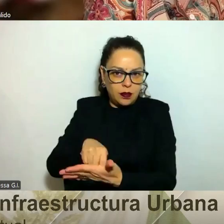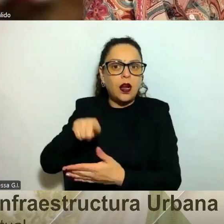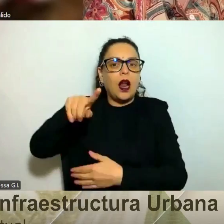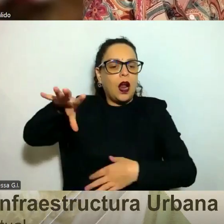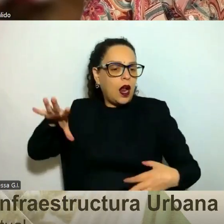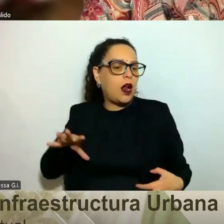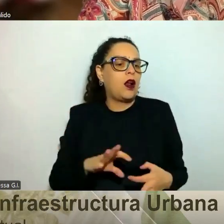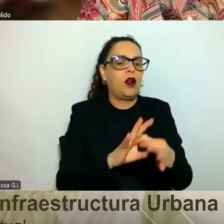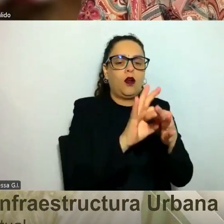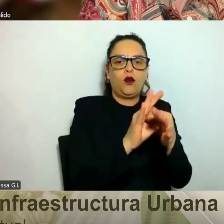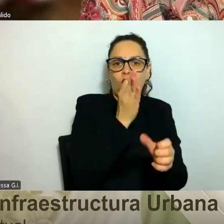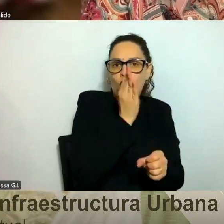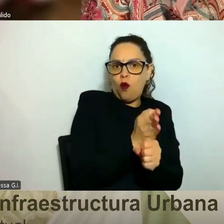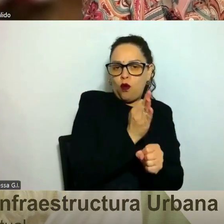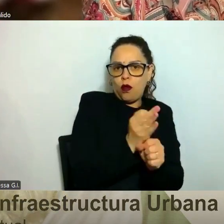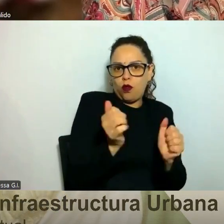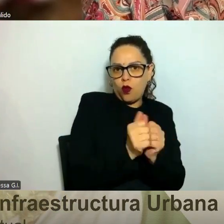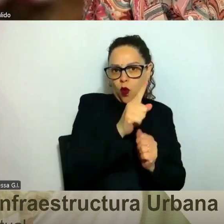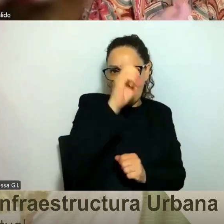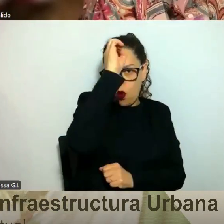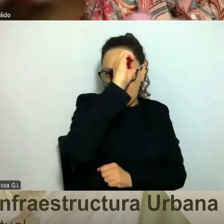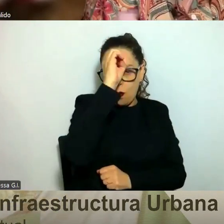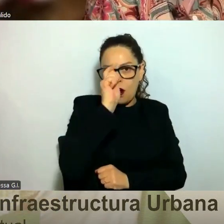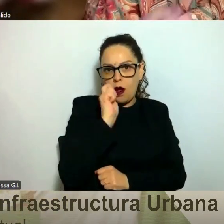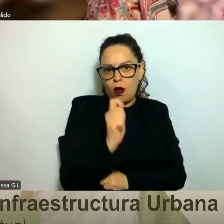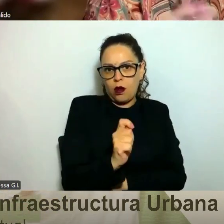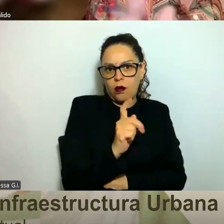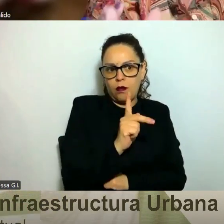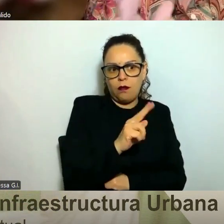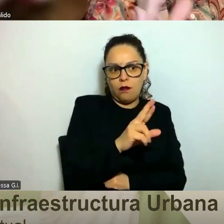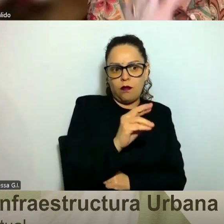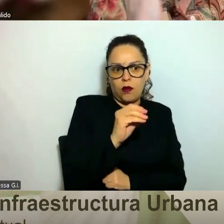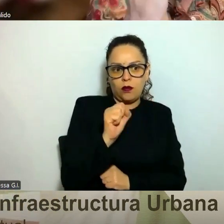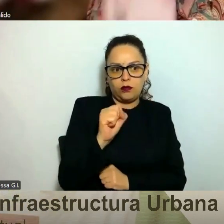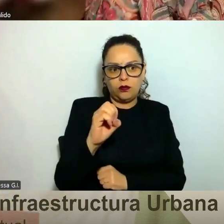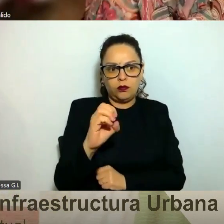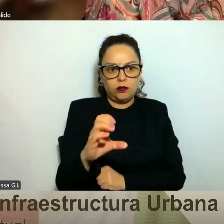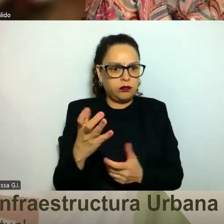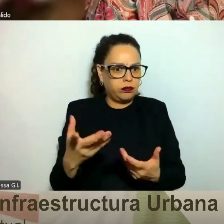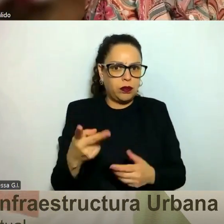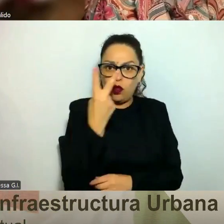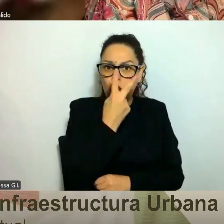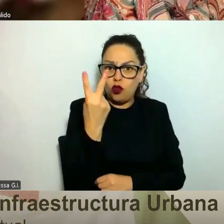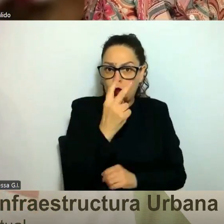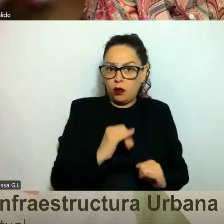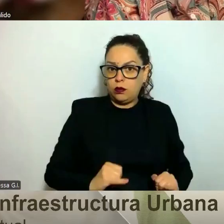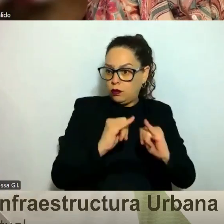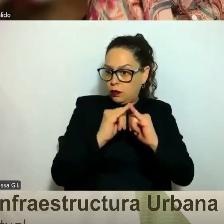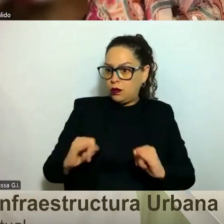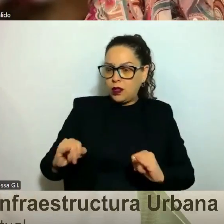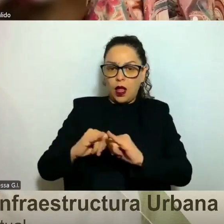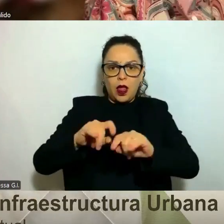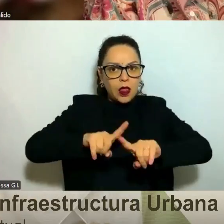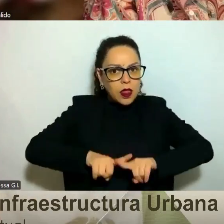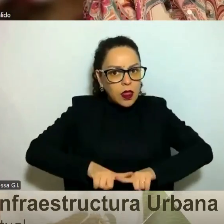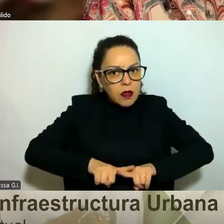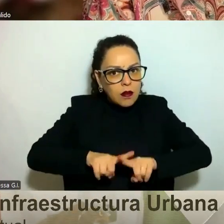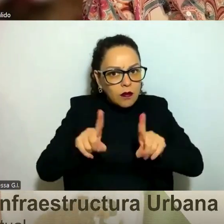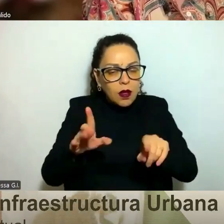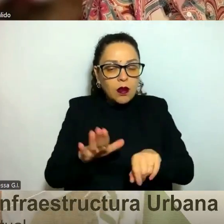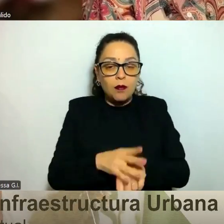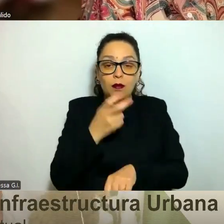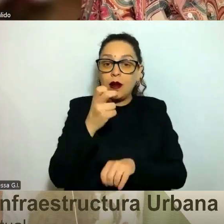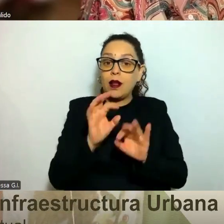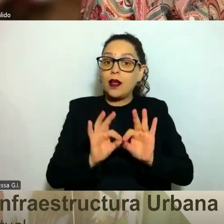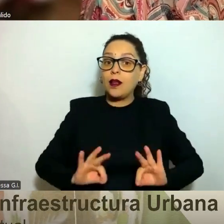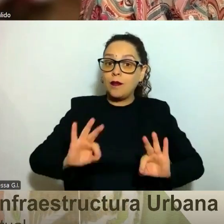justificándola con una opinión de la Procuraduría Ambiental, que son dos instancias distintas. Por eso precisamente la ley nos especifica dos